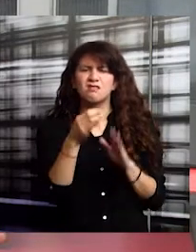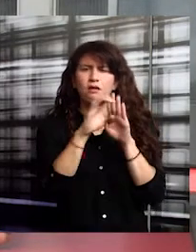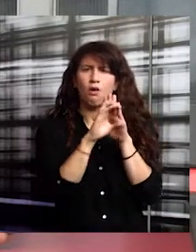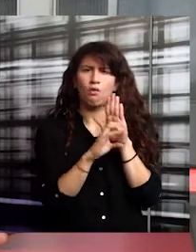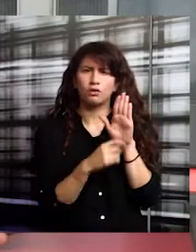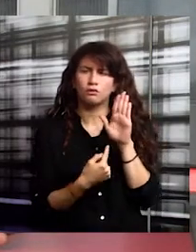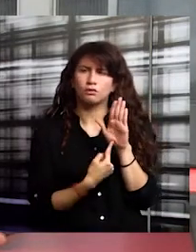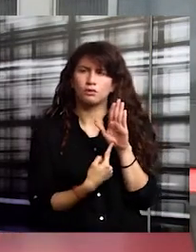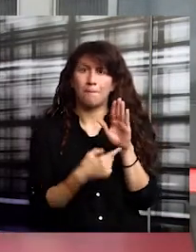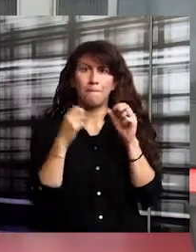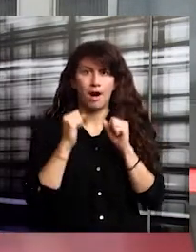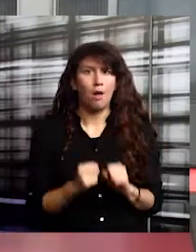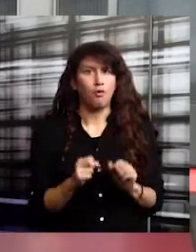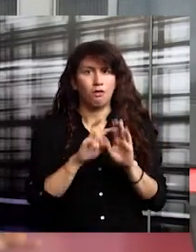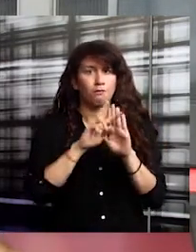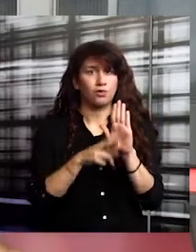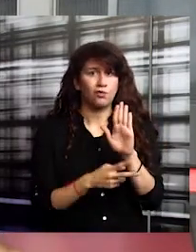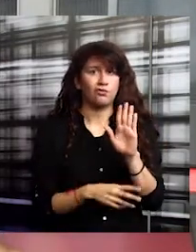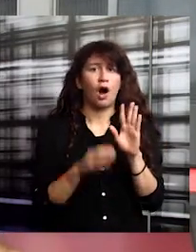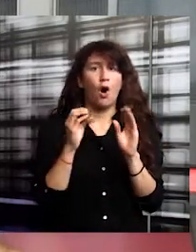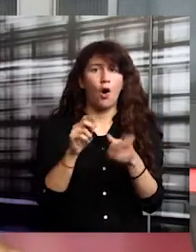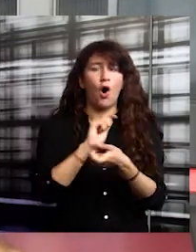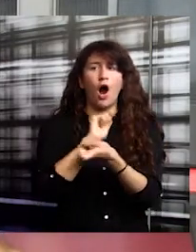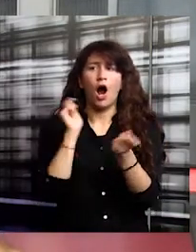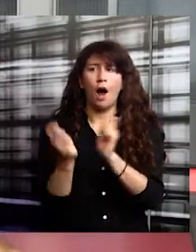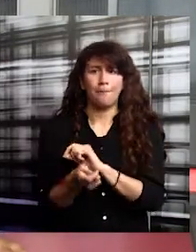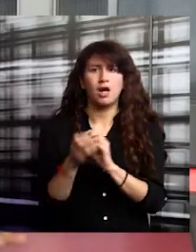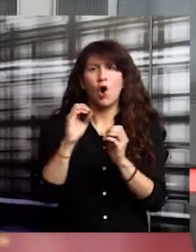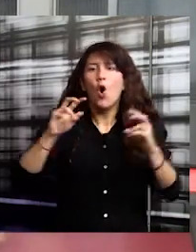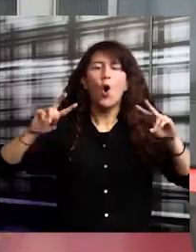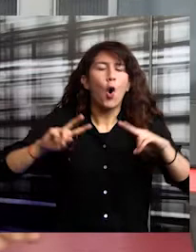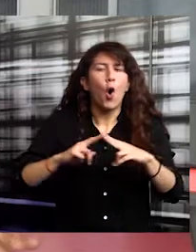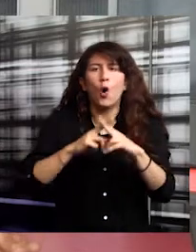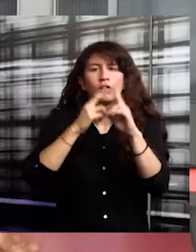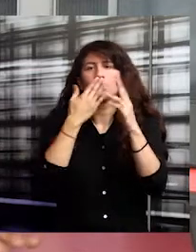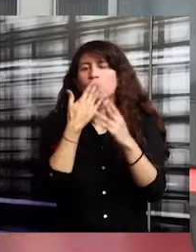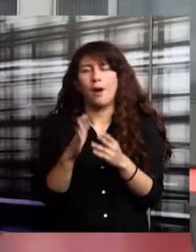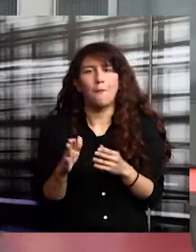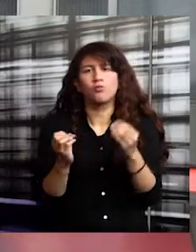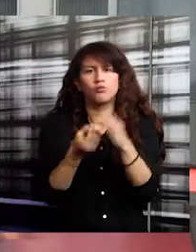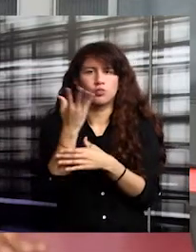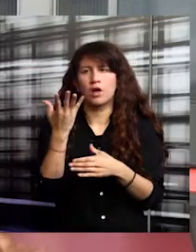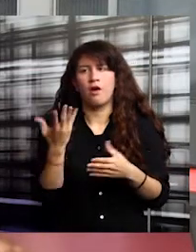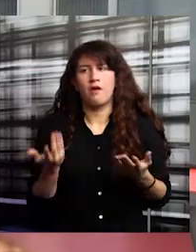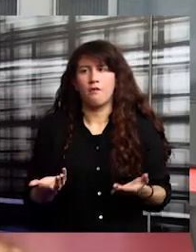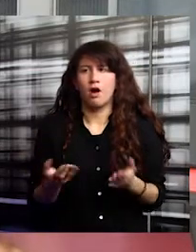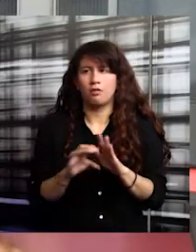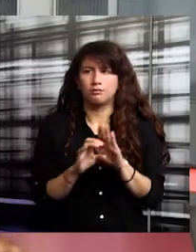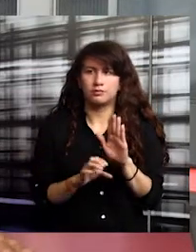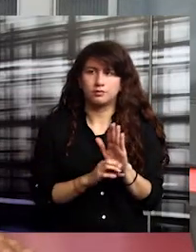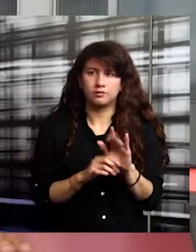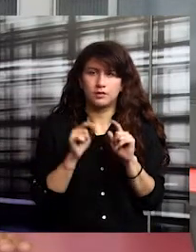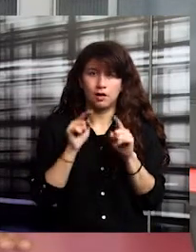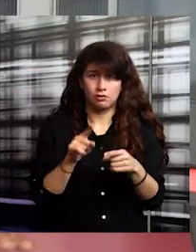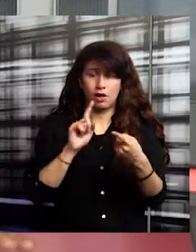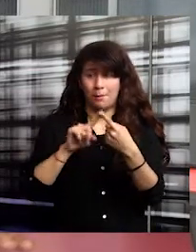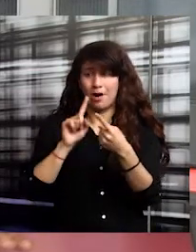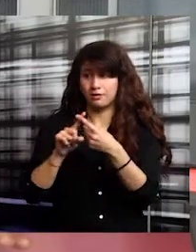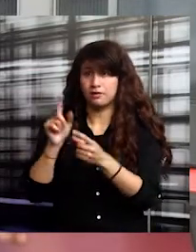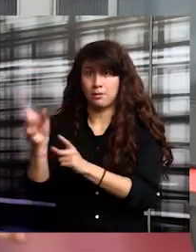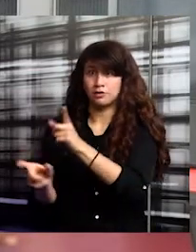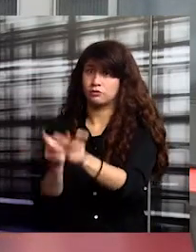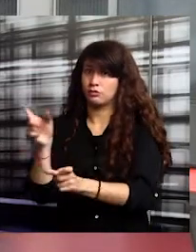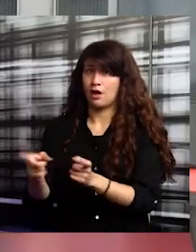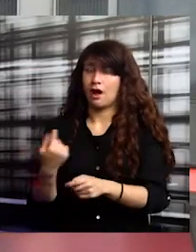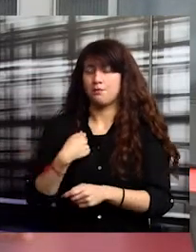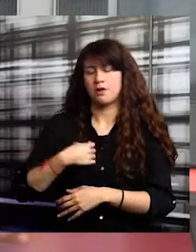una nueva Constitución. Respecto de la participación ciudadana me parece fundamental y yo comparto con lo que tú has señalado.